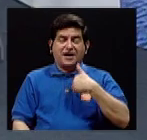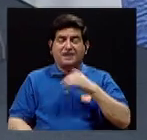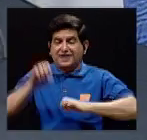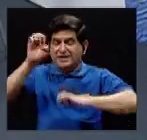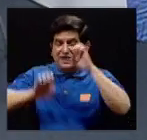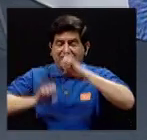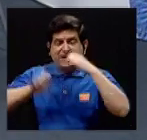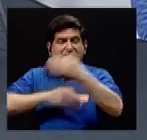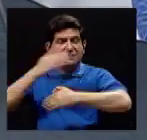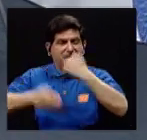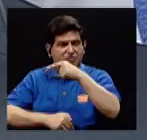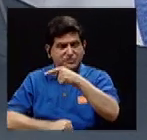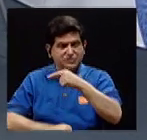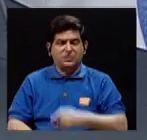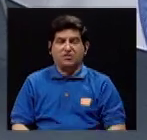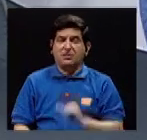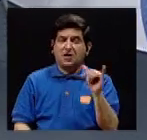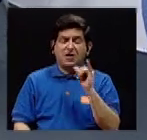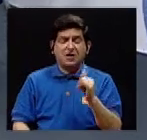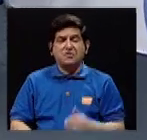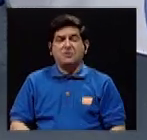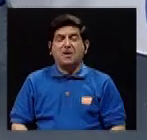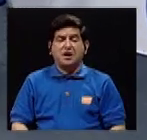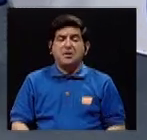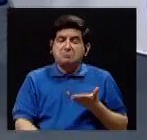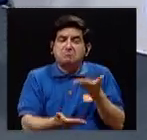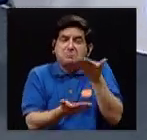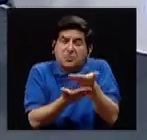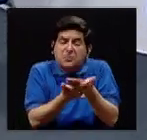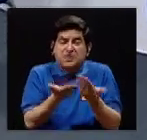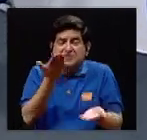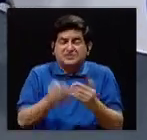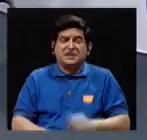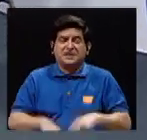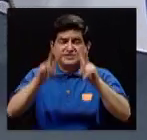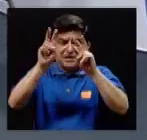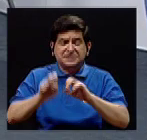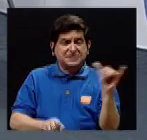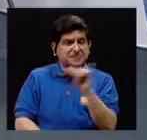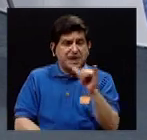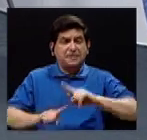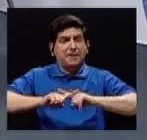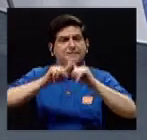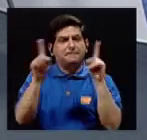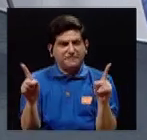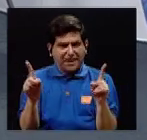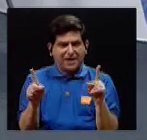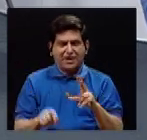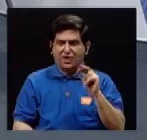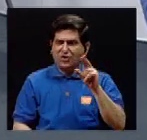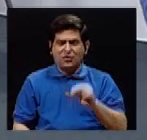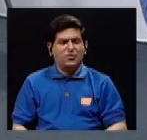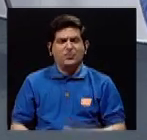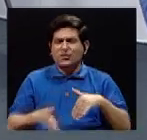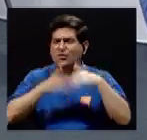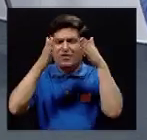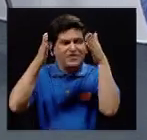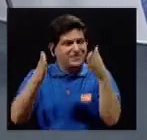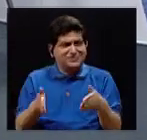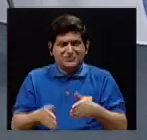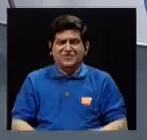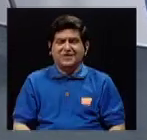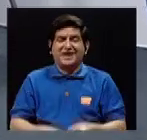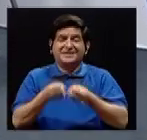tienen que ser evaluados entonces también podría hacerse el planteamiento A lo mejor la prueba tiene que ser la misma pero que no se sometan a los